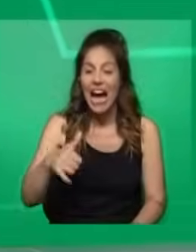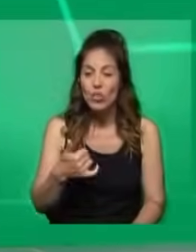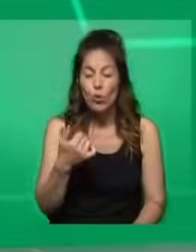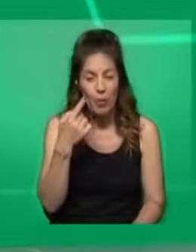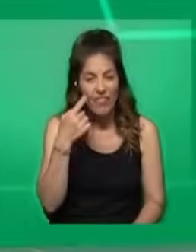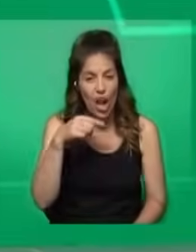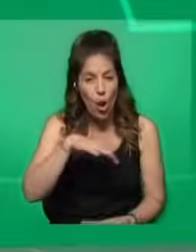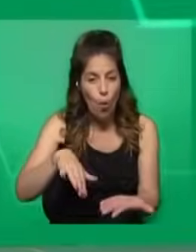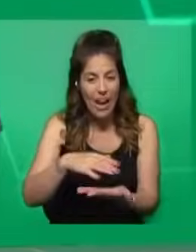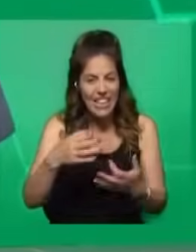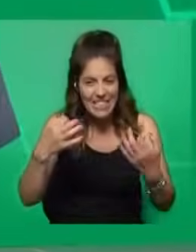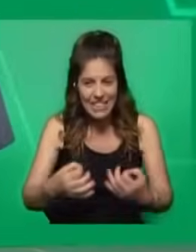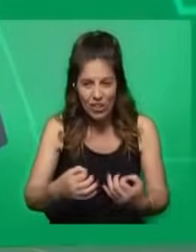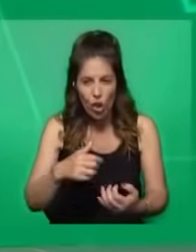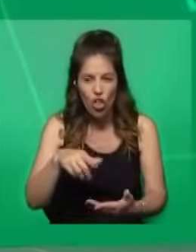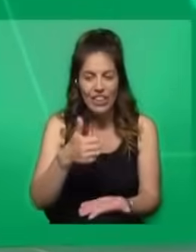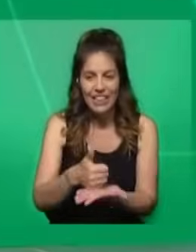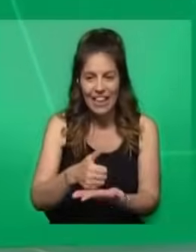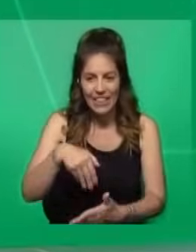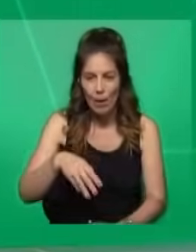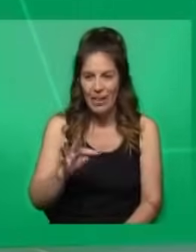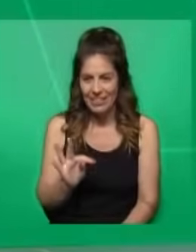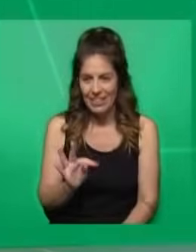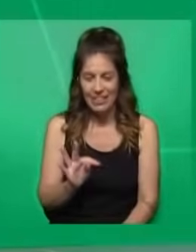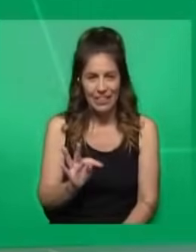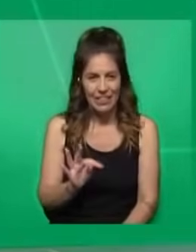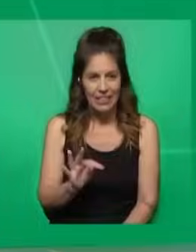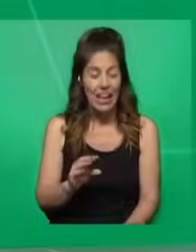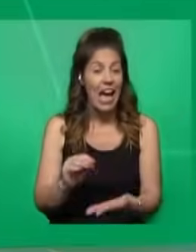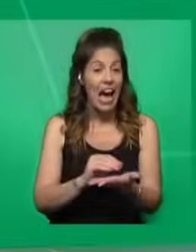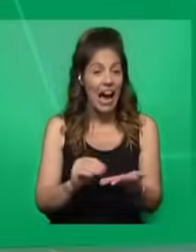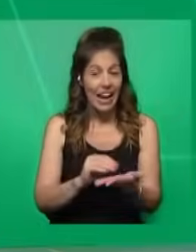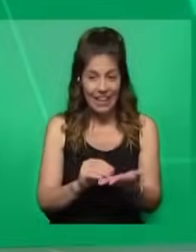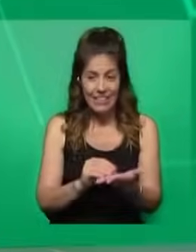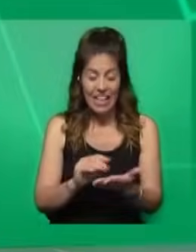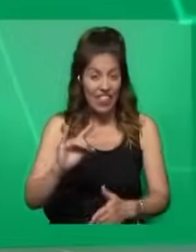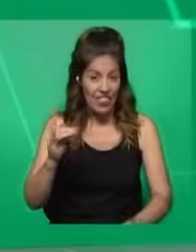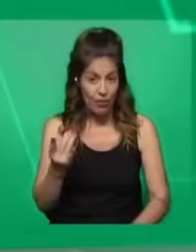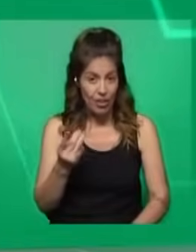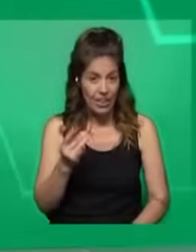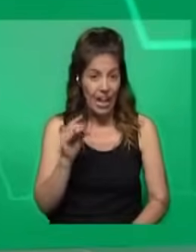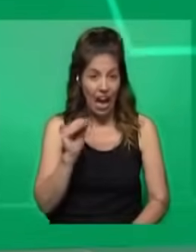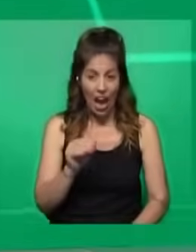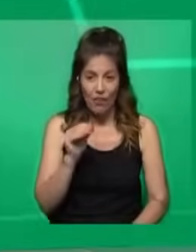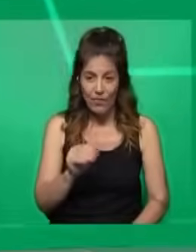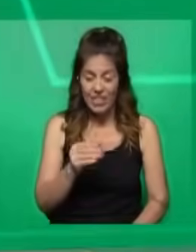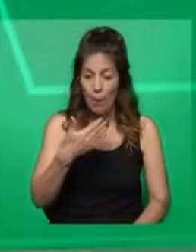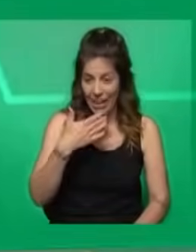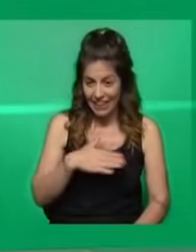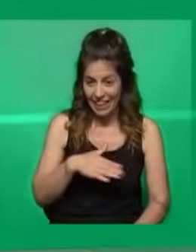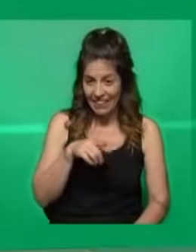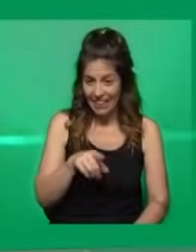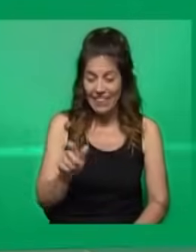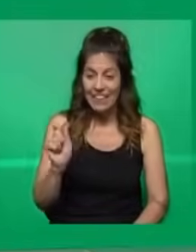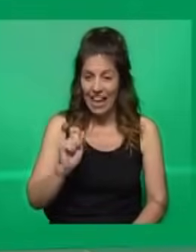Exacto en donde se encontraría el narcotraficante la ag la agencia fides que es una agencia de Bolivia hace una precisión importante para entender el alcance de esta